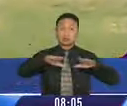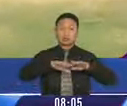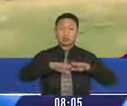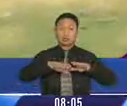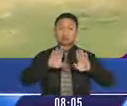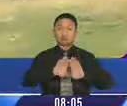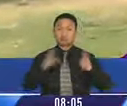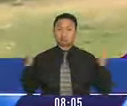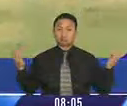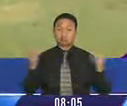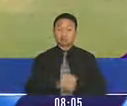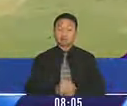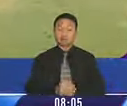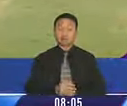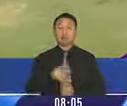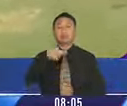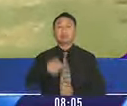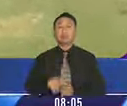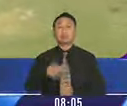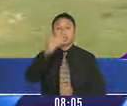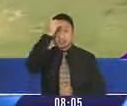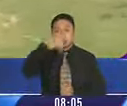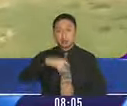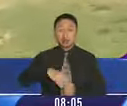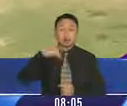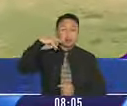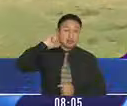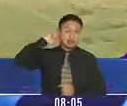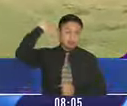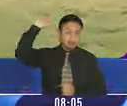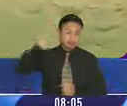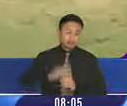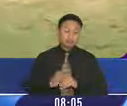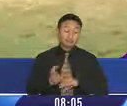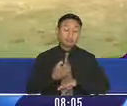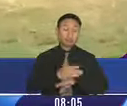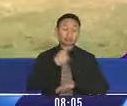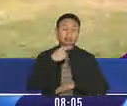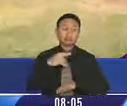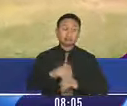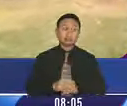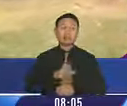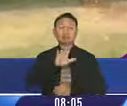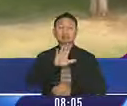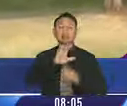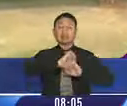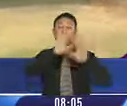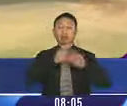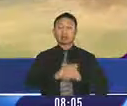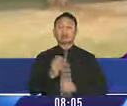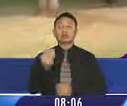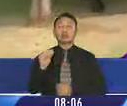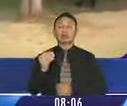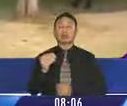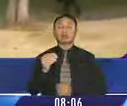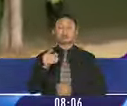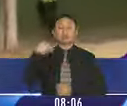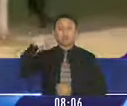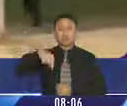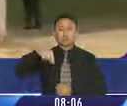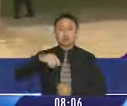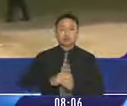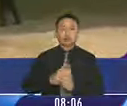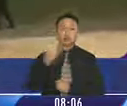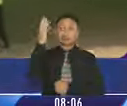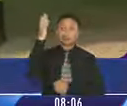escena del suicidio, en donde, como les habíamos comentado, aproximadamente a las 5 de la mañana, un joven fue encontrado colgado